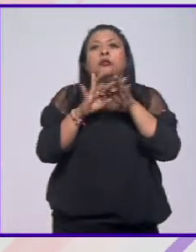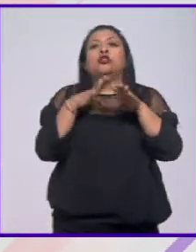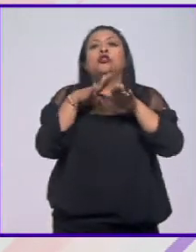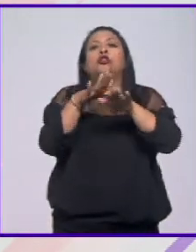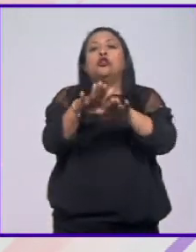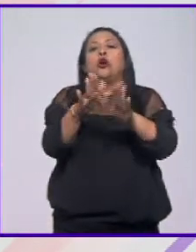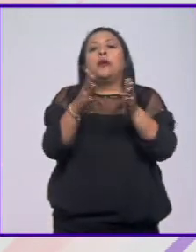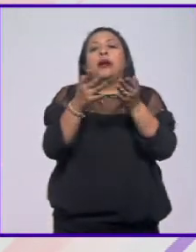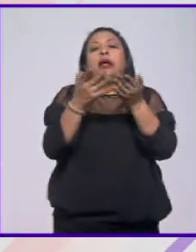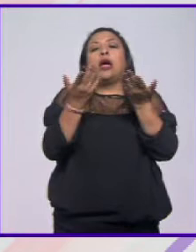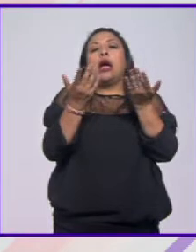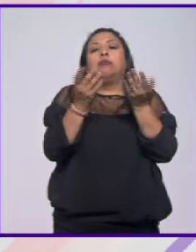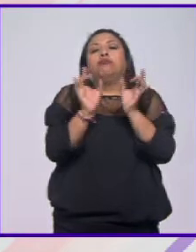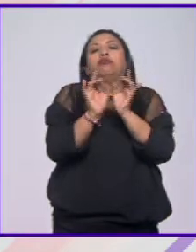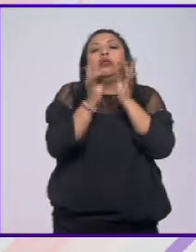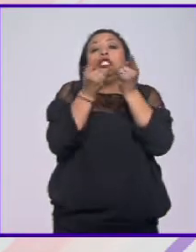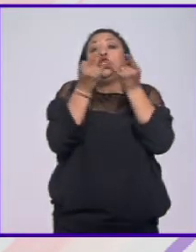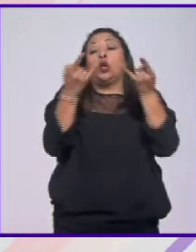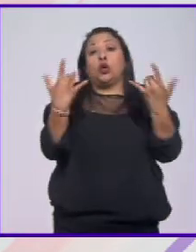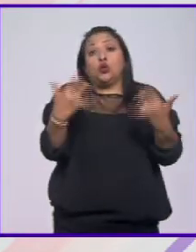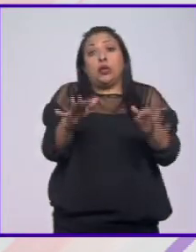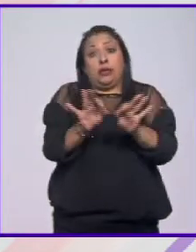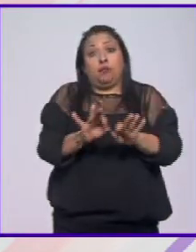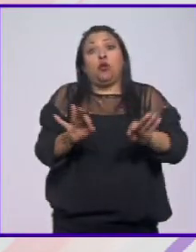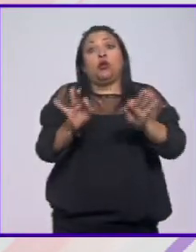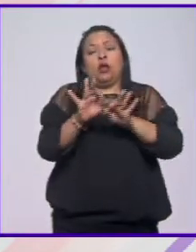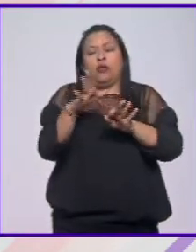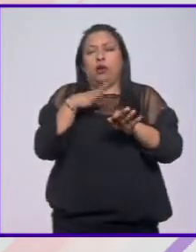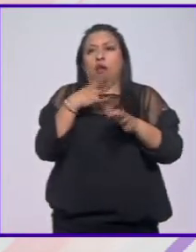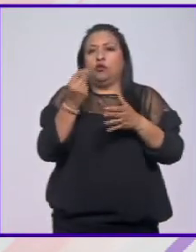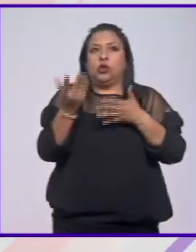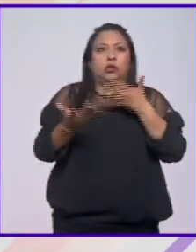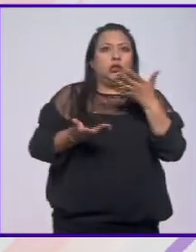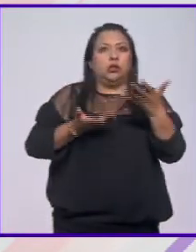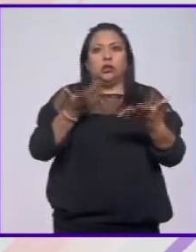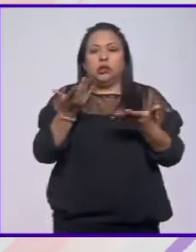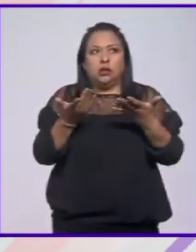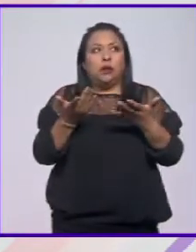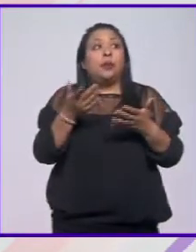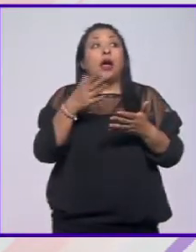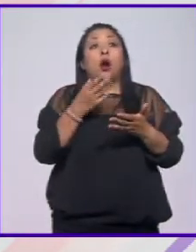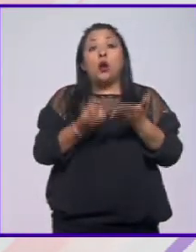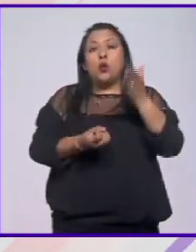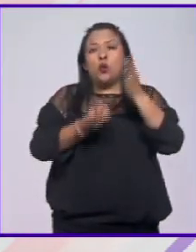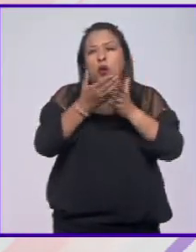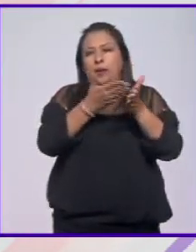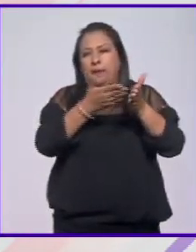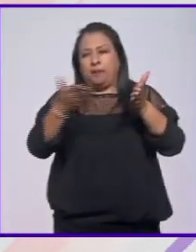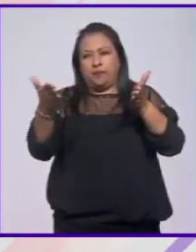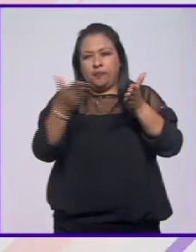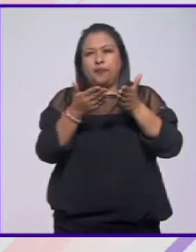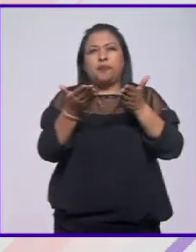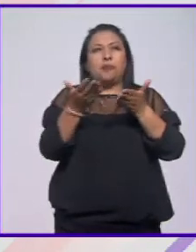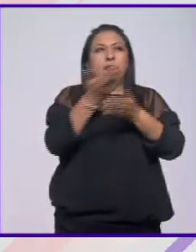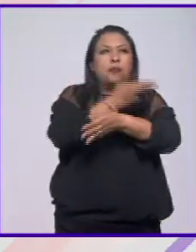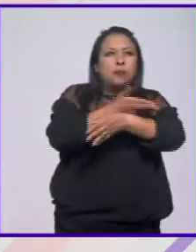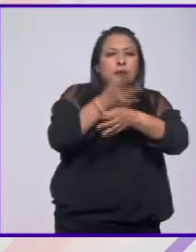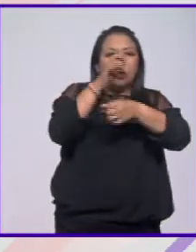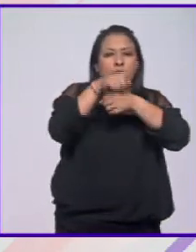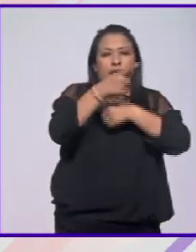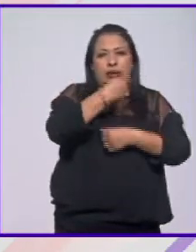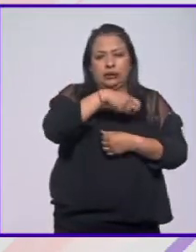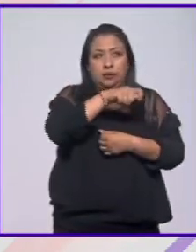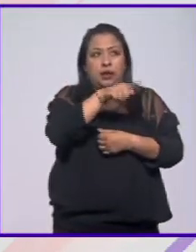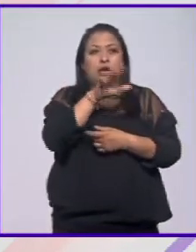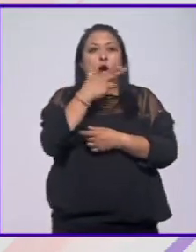un hecho histórico importante, tan importante que ha generado polémica. Para dirigir esta nueva etapa de diplomacia cultural en España, Enrique